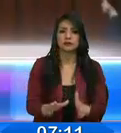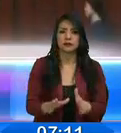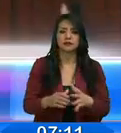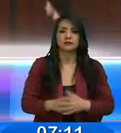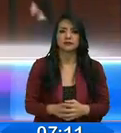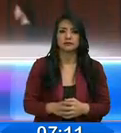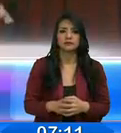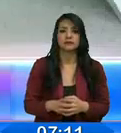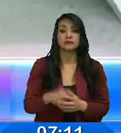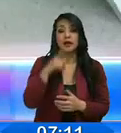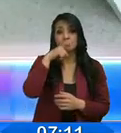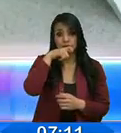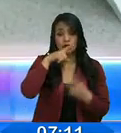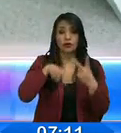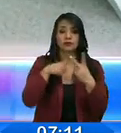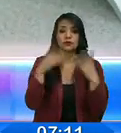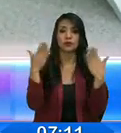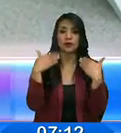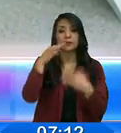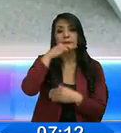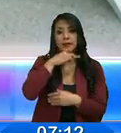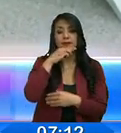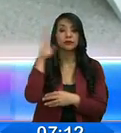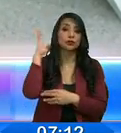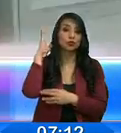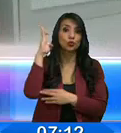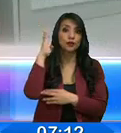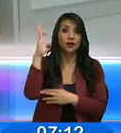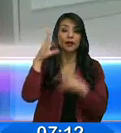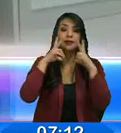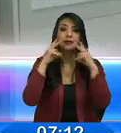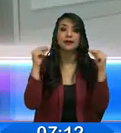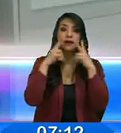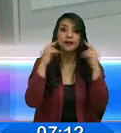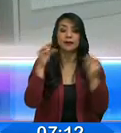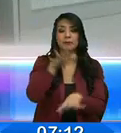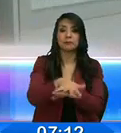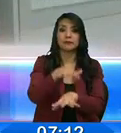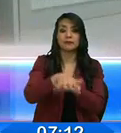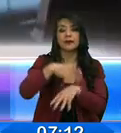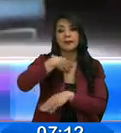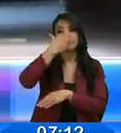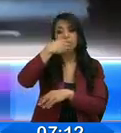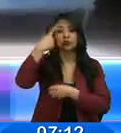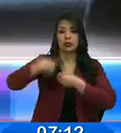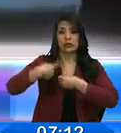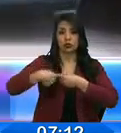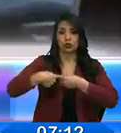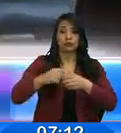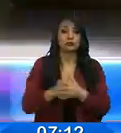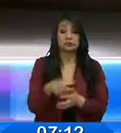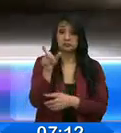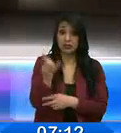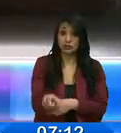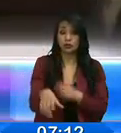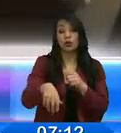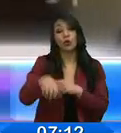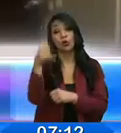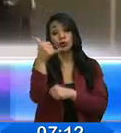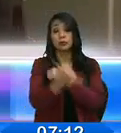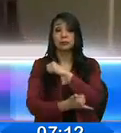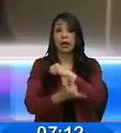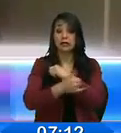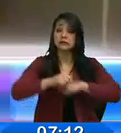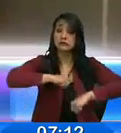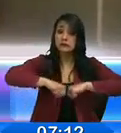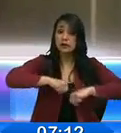en Azogues, Guayaquil, Manta, Tulcán, Tena, Machala, Ambato y Quito. Si la persona se encuentra en el exterior, el